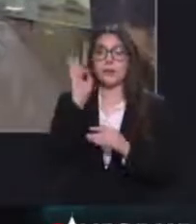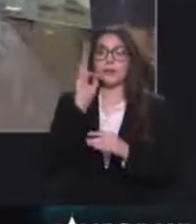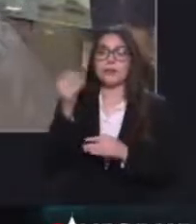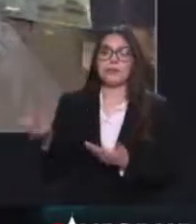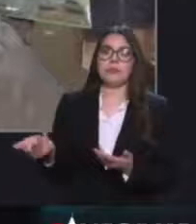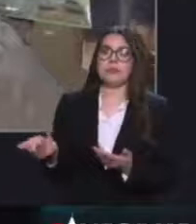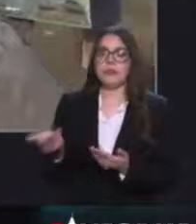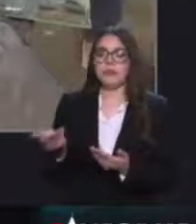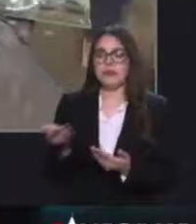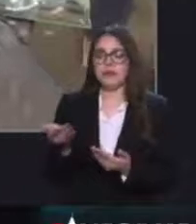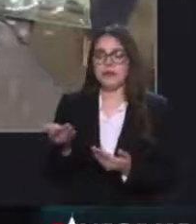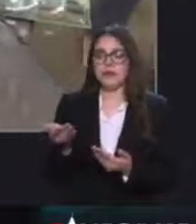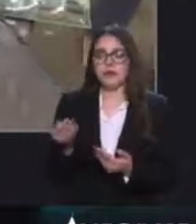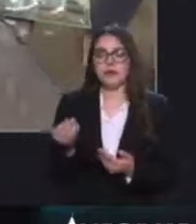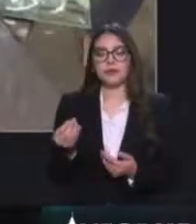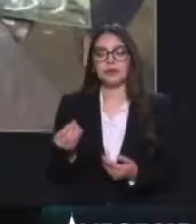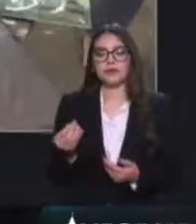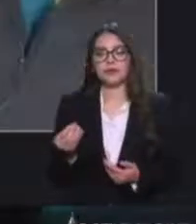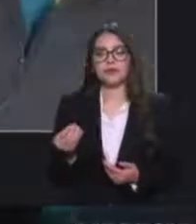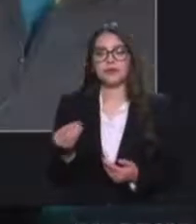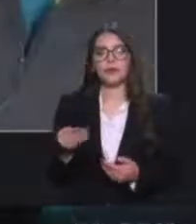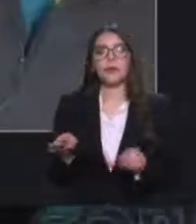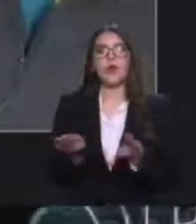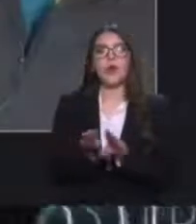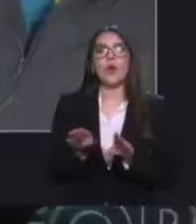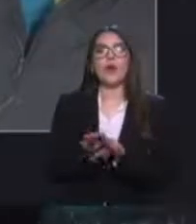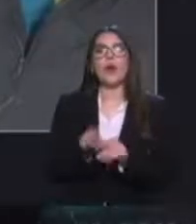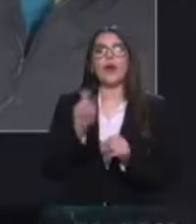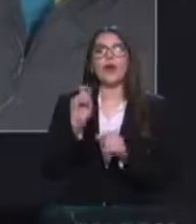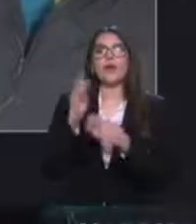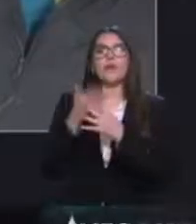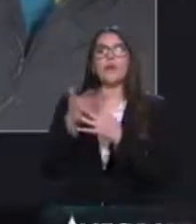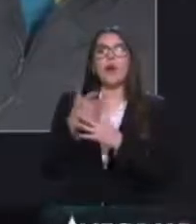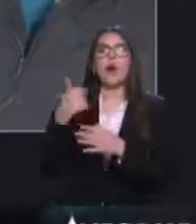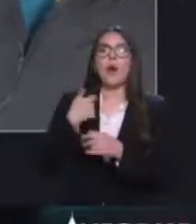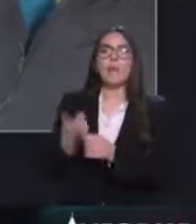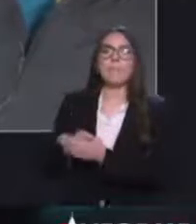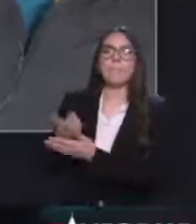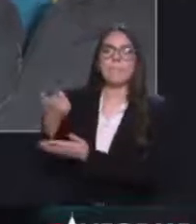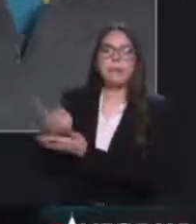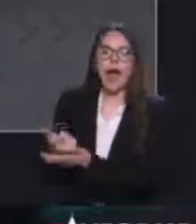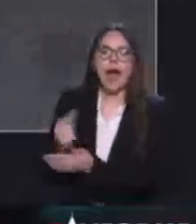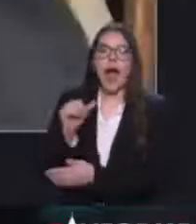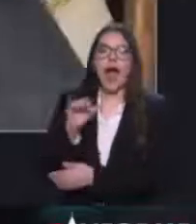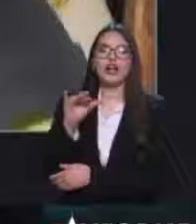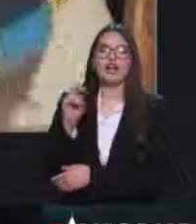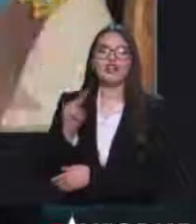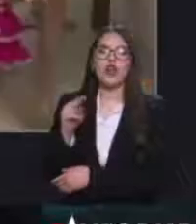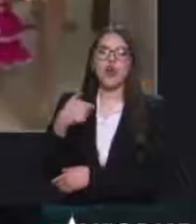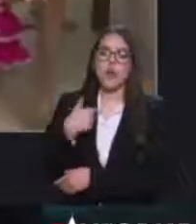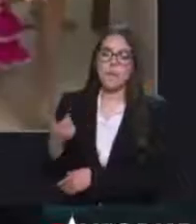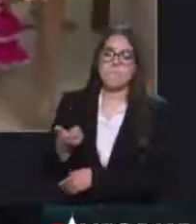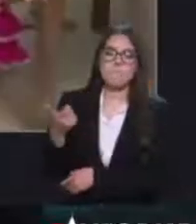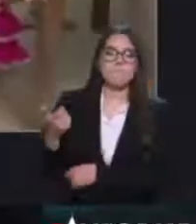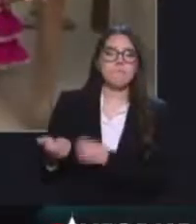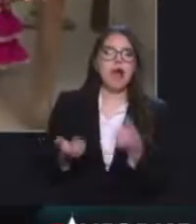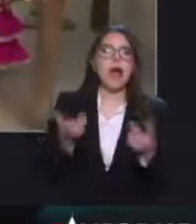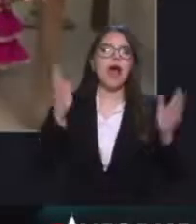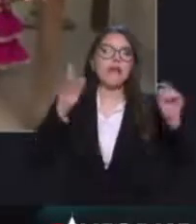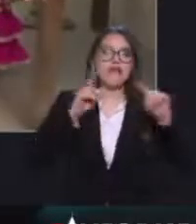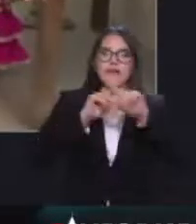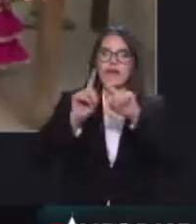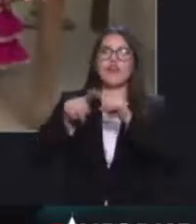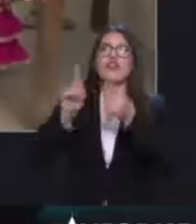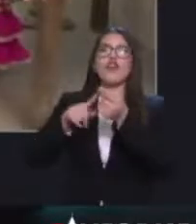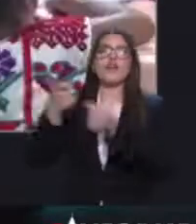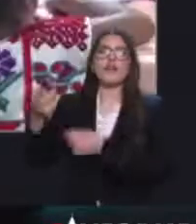algún tipo de dividendos, ¿no? Por tener acciones o alguna cosa de ese estilo, ¿no? Entonces, en general, un hogar pues puede tener diferentes fuentes